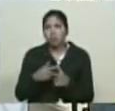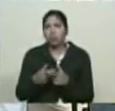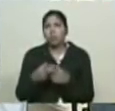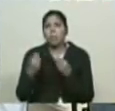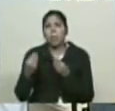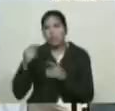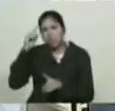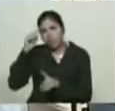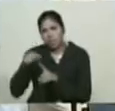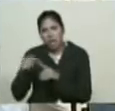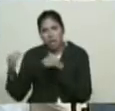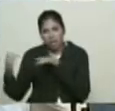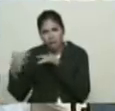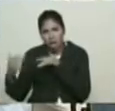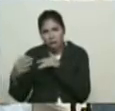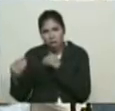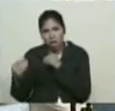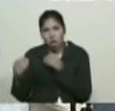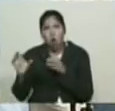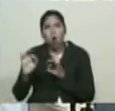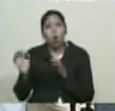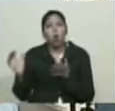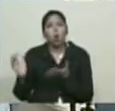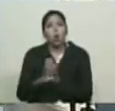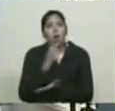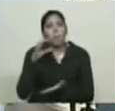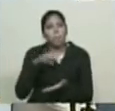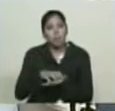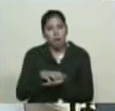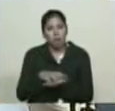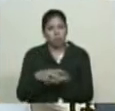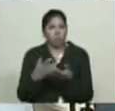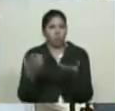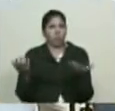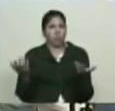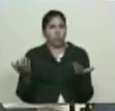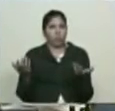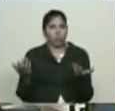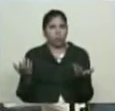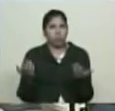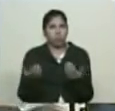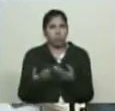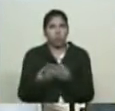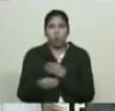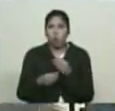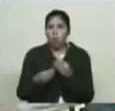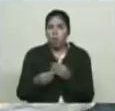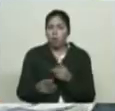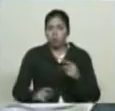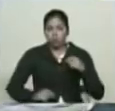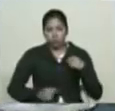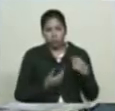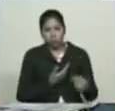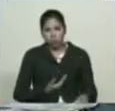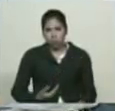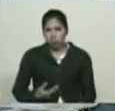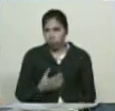Si no van para las elecciones, ¿qué? ¿Van a dar un golpe de Estado? ¿Cómo van a llegar a la presidencia de la República si no se